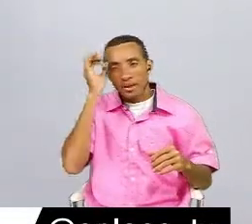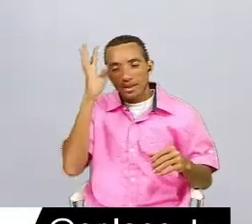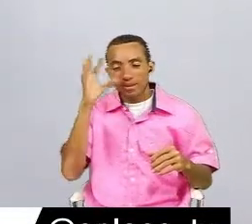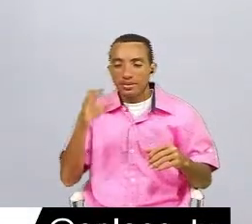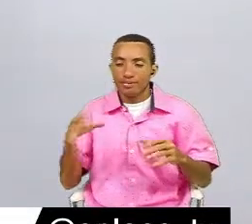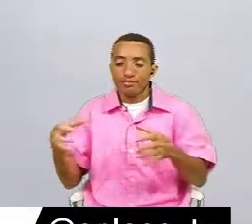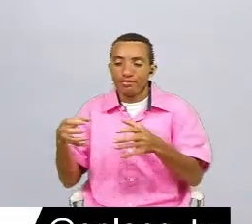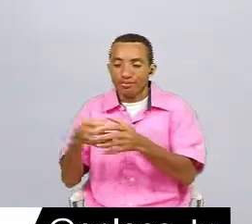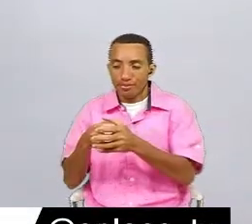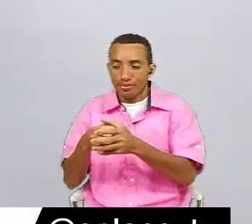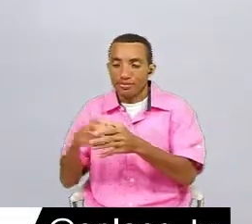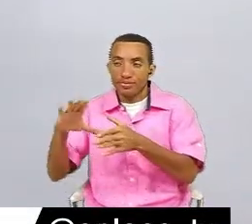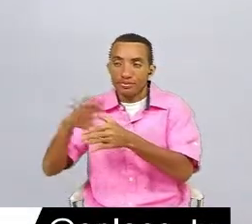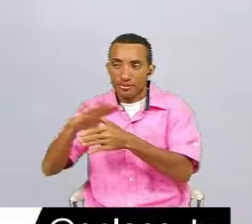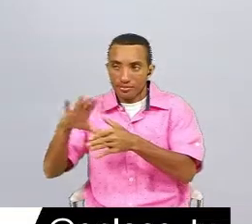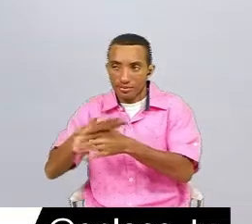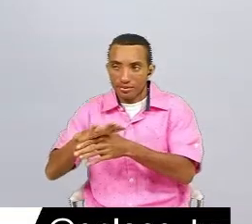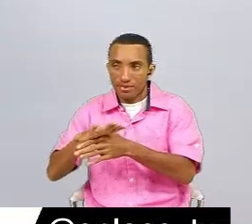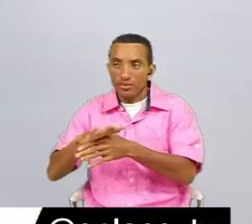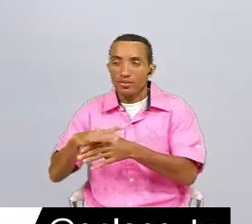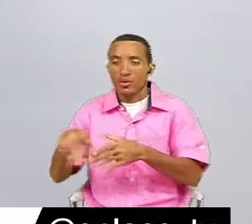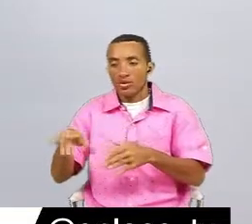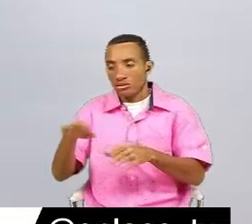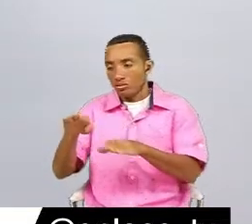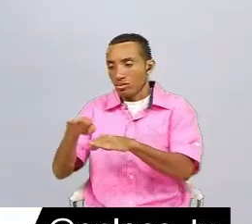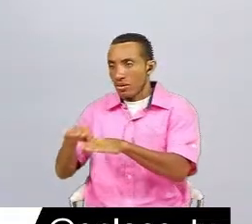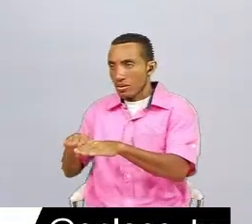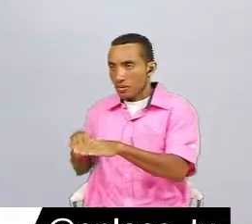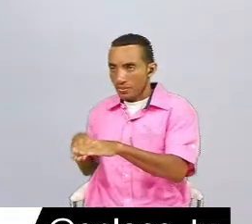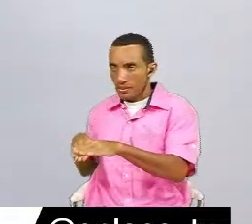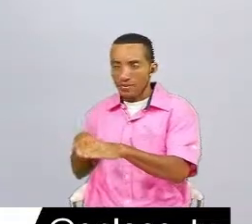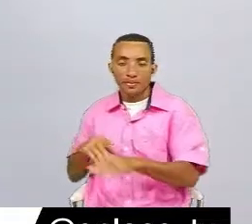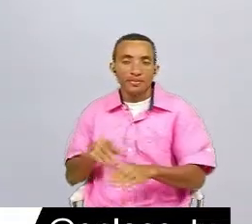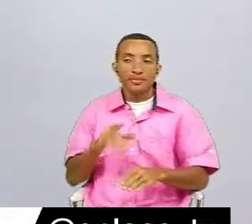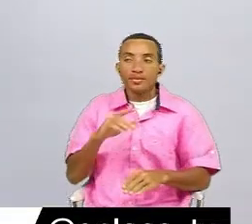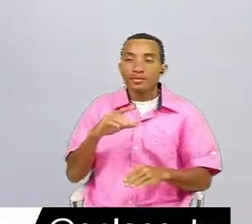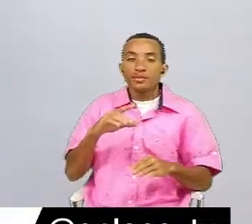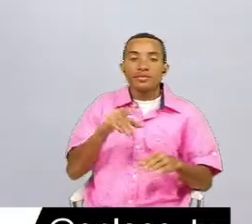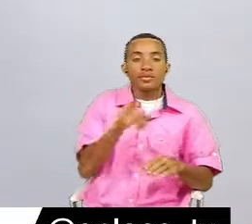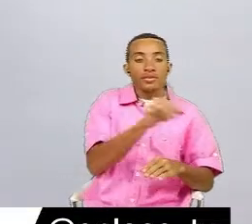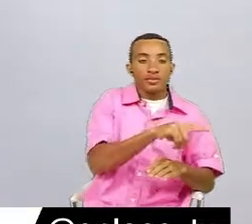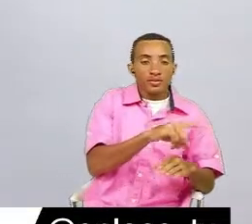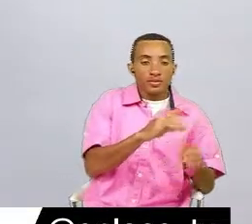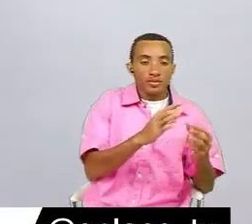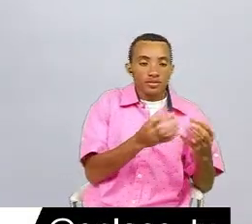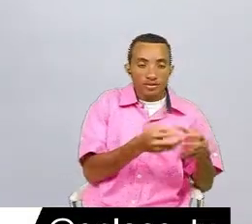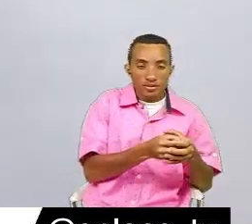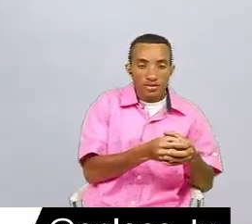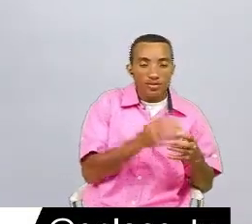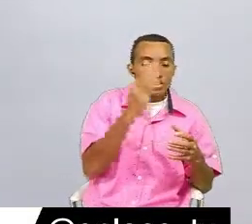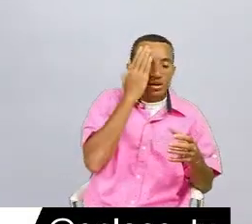entre los taxistas que se hacen en esa zona y los transportadores informales.